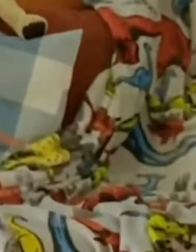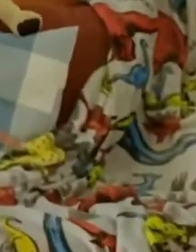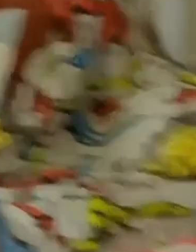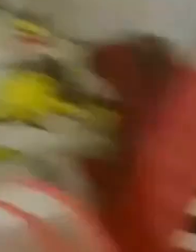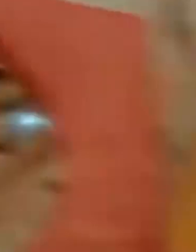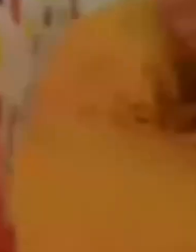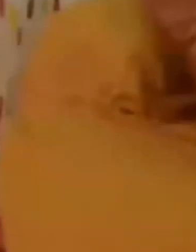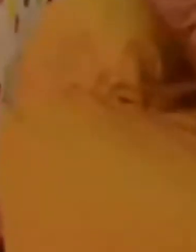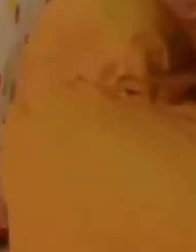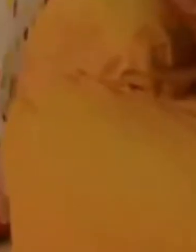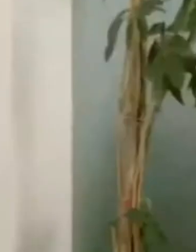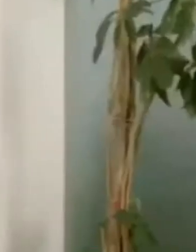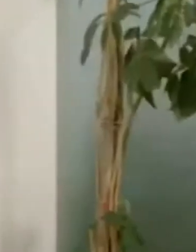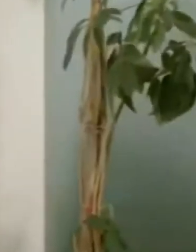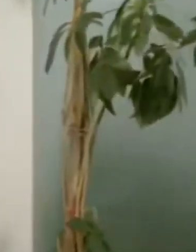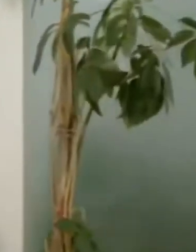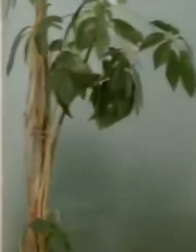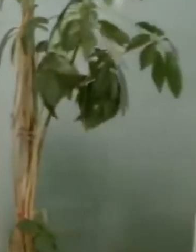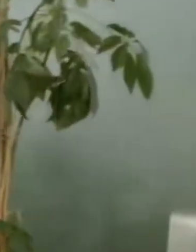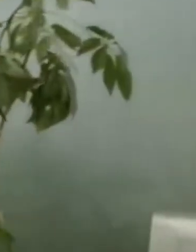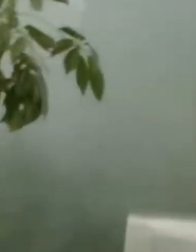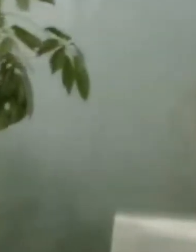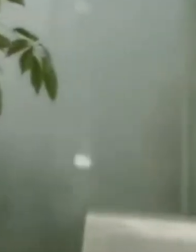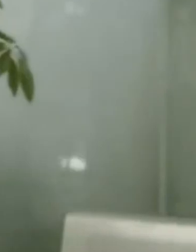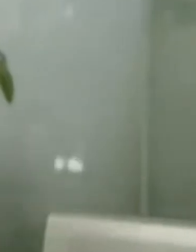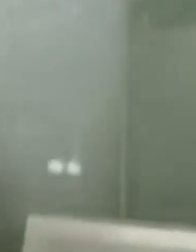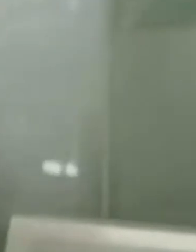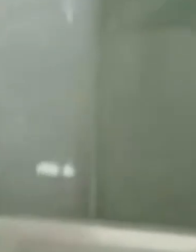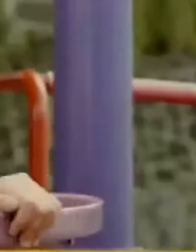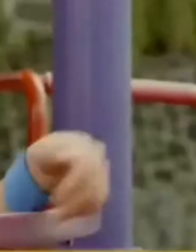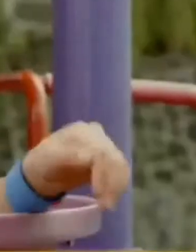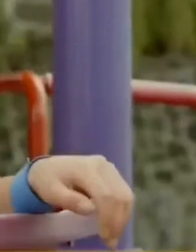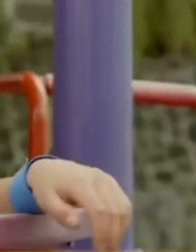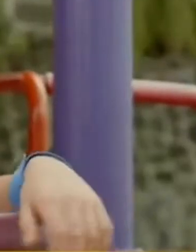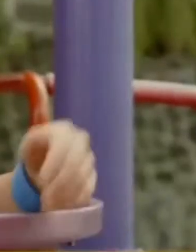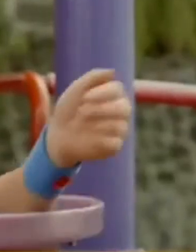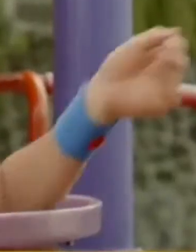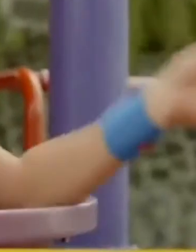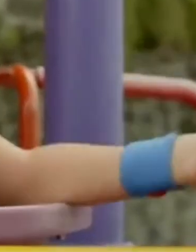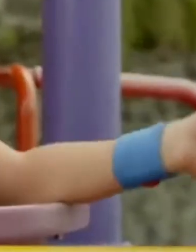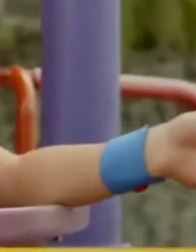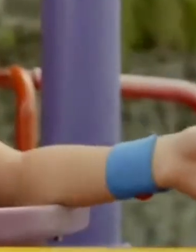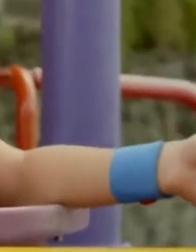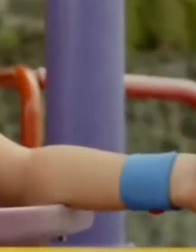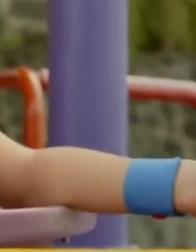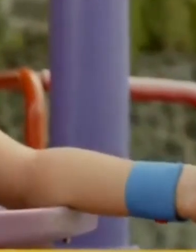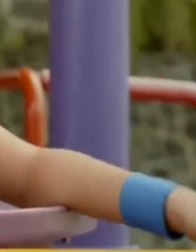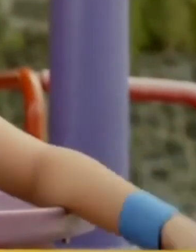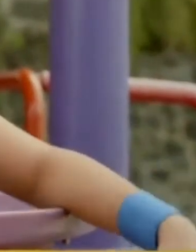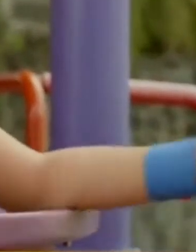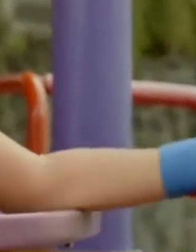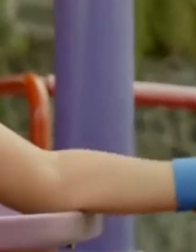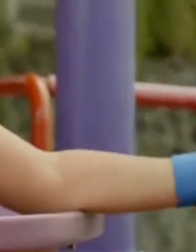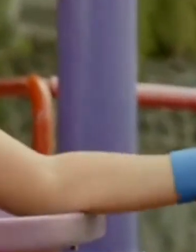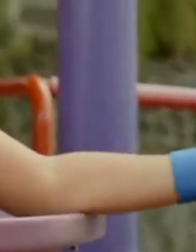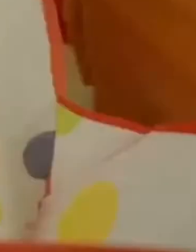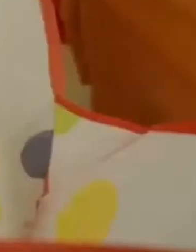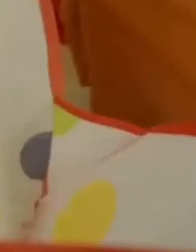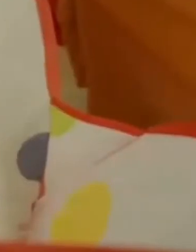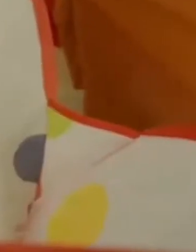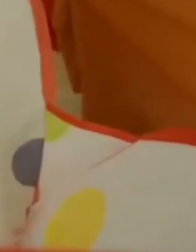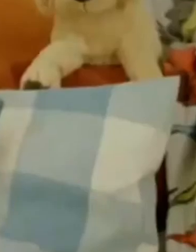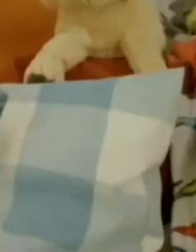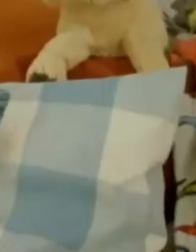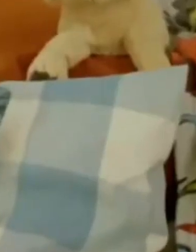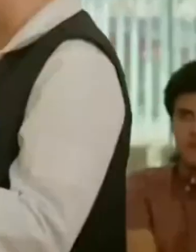Y el mío, y el de mi hermanito. Protejámonos todas y todos de enfermedades en la temporada invernal. Con los superpoderes vacunas contra la influenza y el COVID.